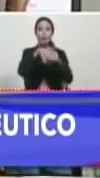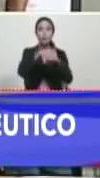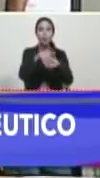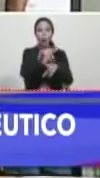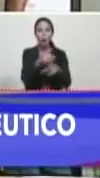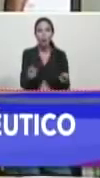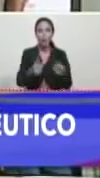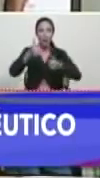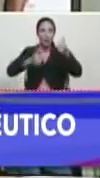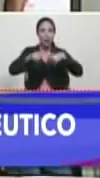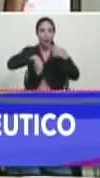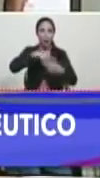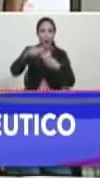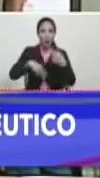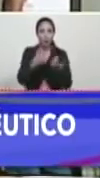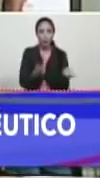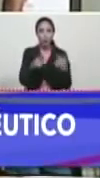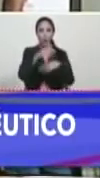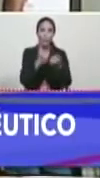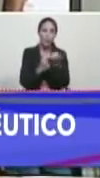los candidatos de la revolución.